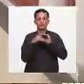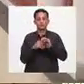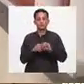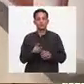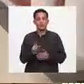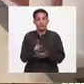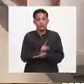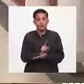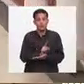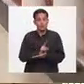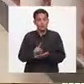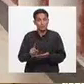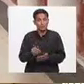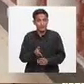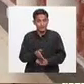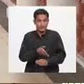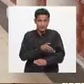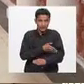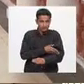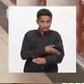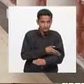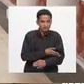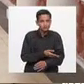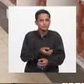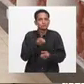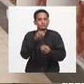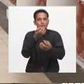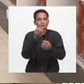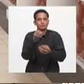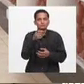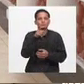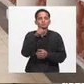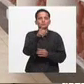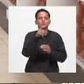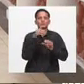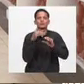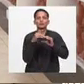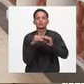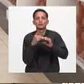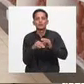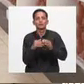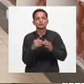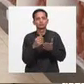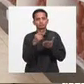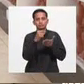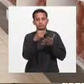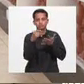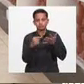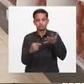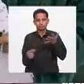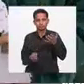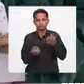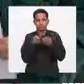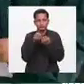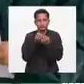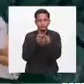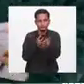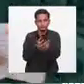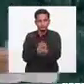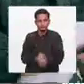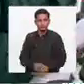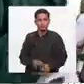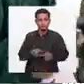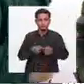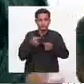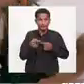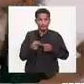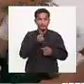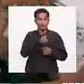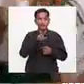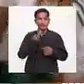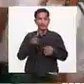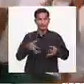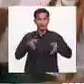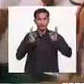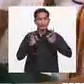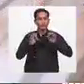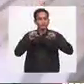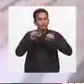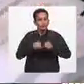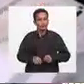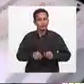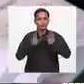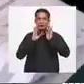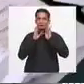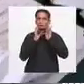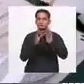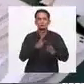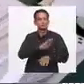previa a las elecciones recibirá la notificación a su mail del registro realizado el próximo 23 de febrero podrán